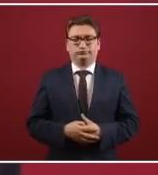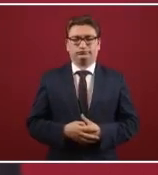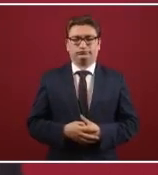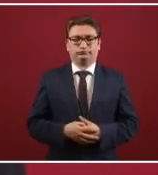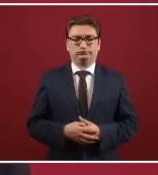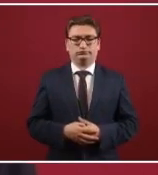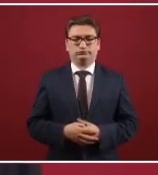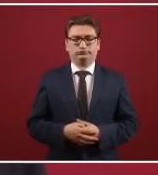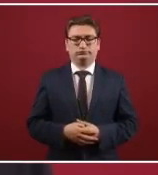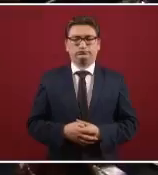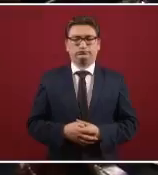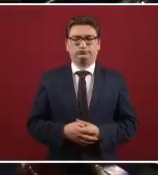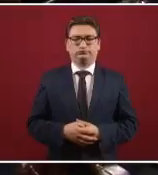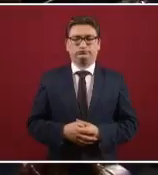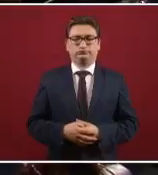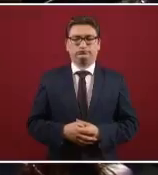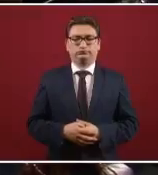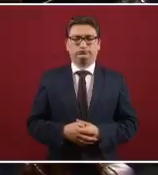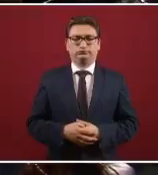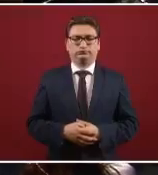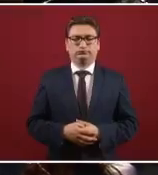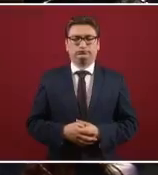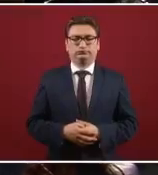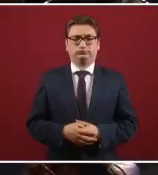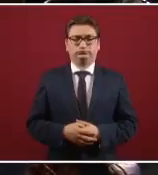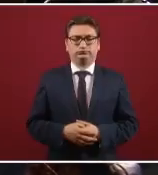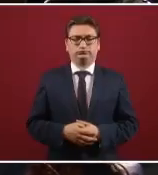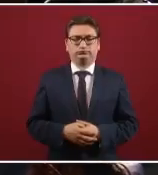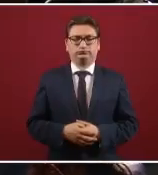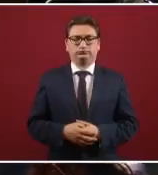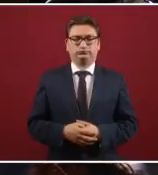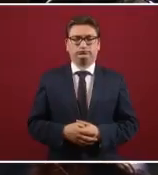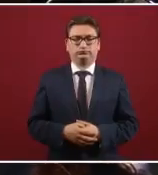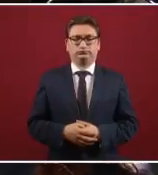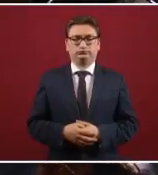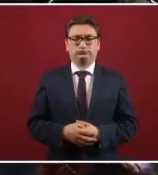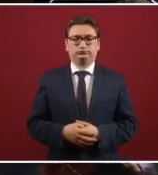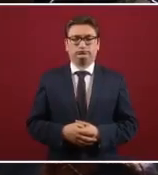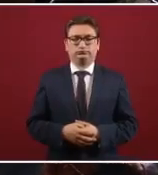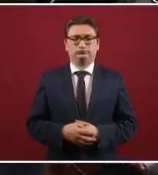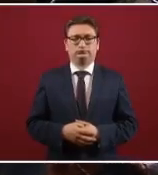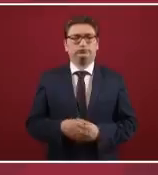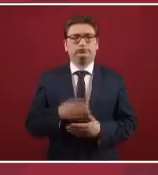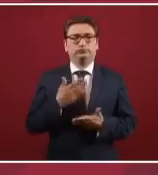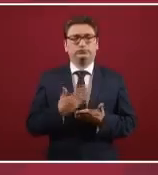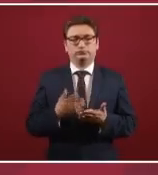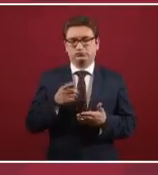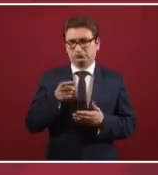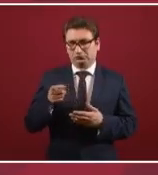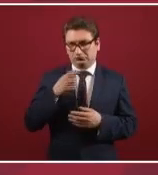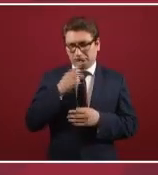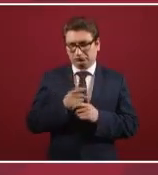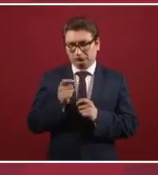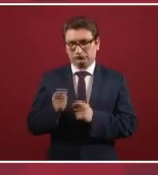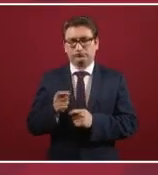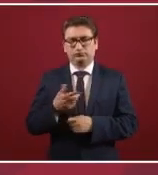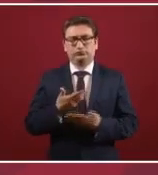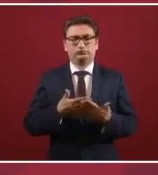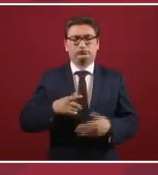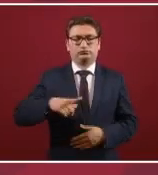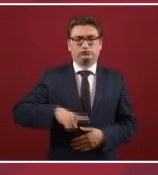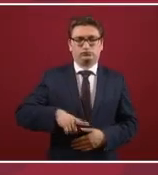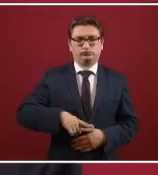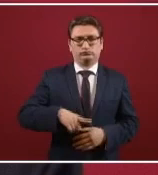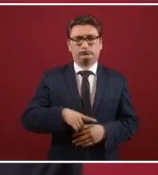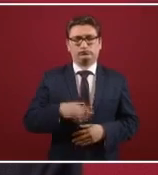a la que ahora distingue al gobierno